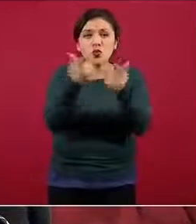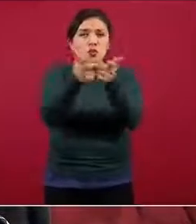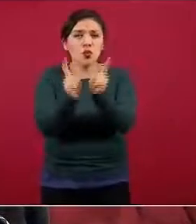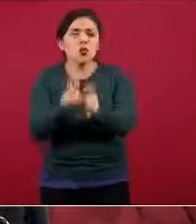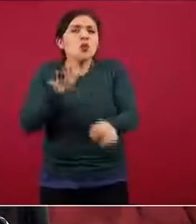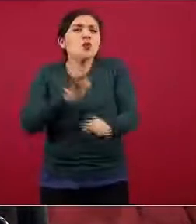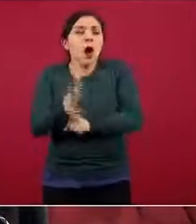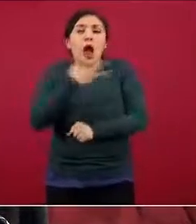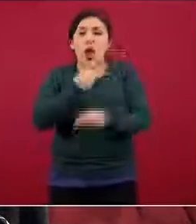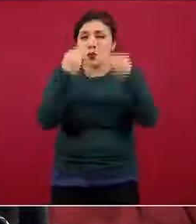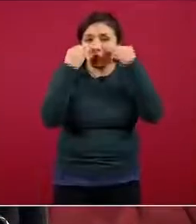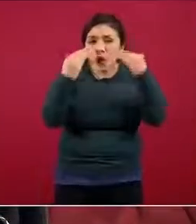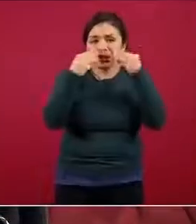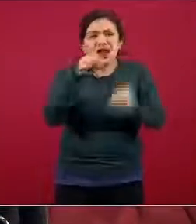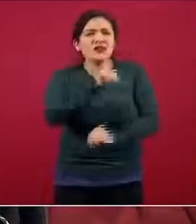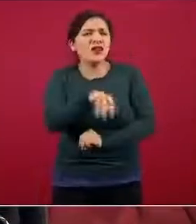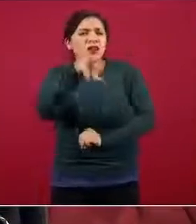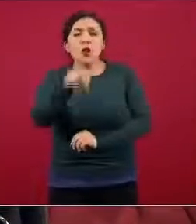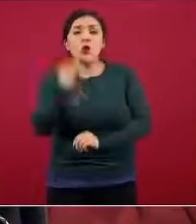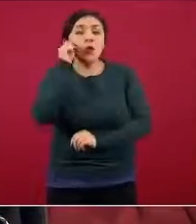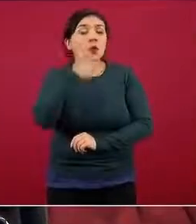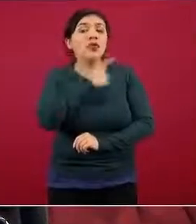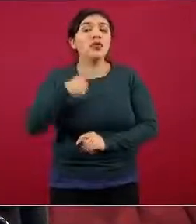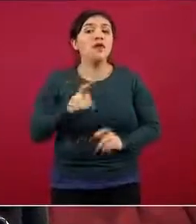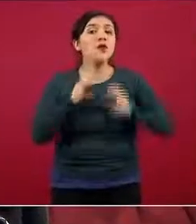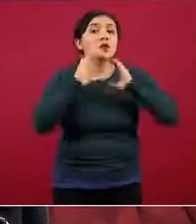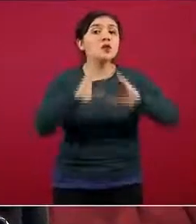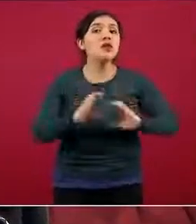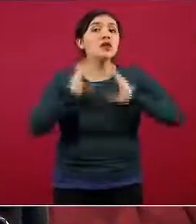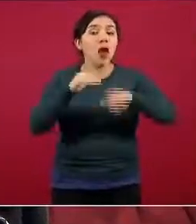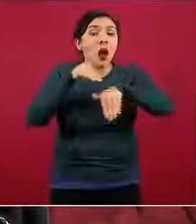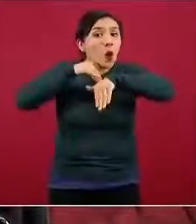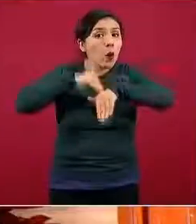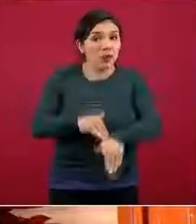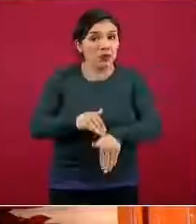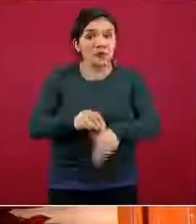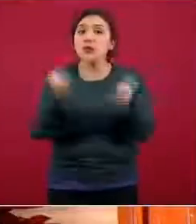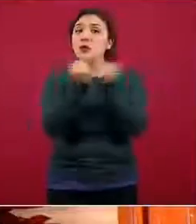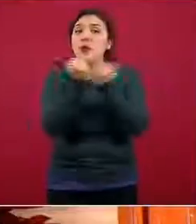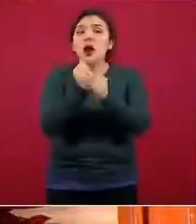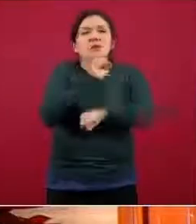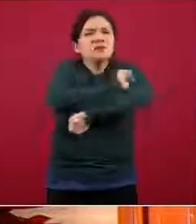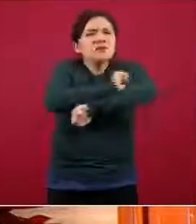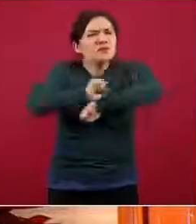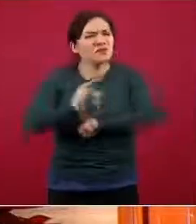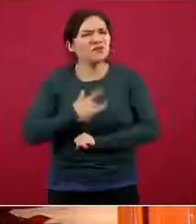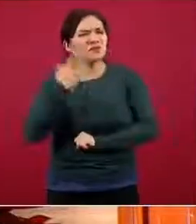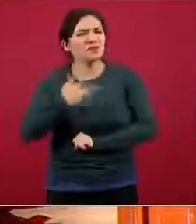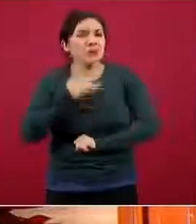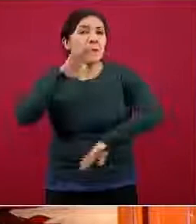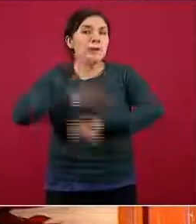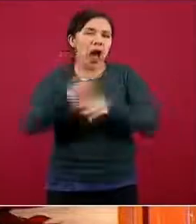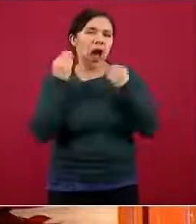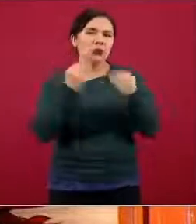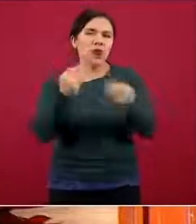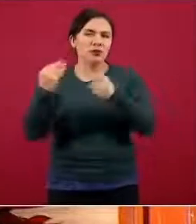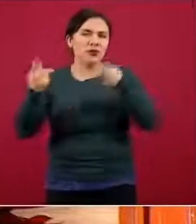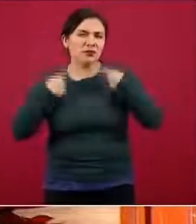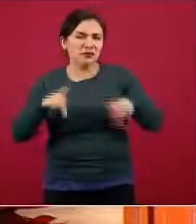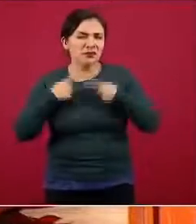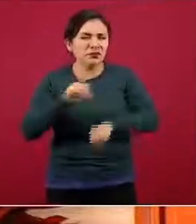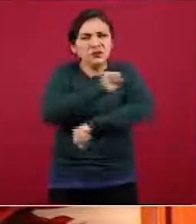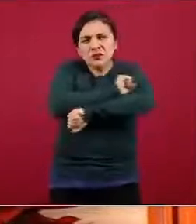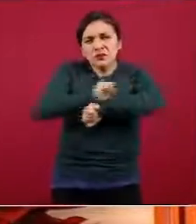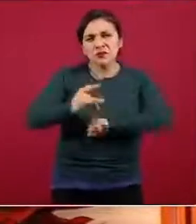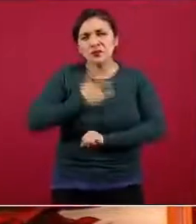independientemente que tengan muestra, tienen que seguir las indicaciones estas. Y también en los casos leves, que por suerte son la gran mayoría de los